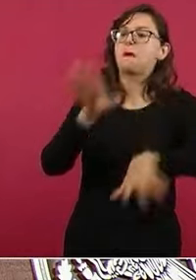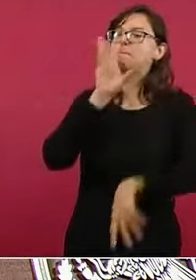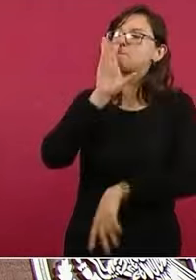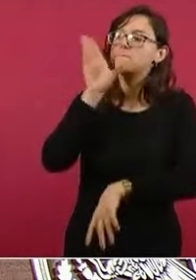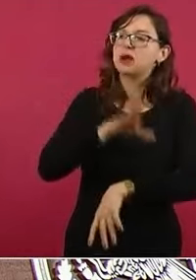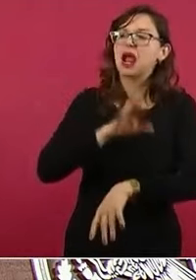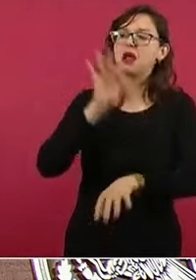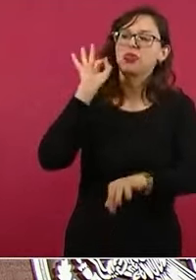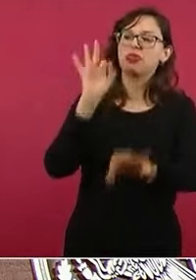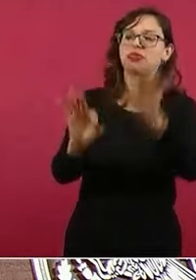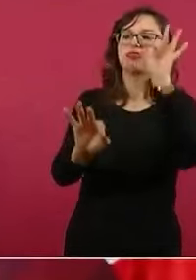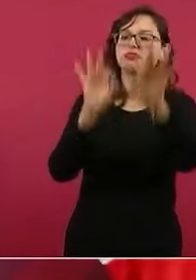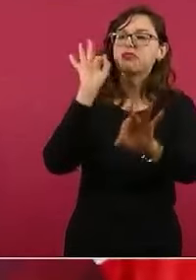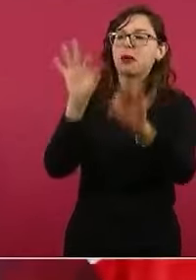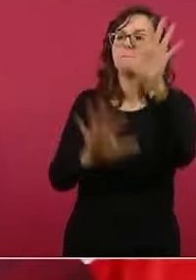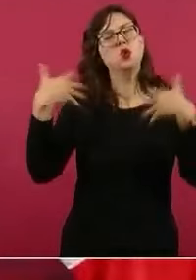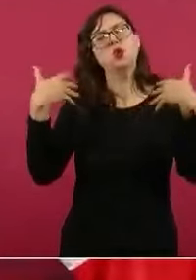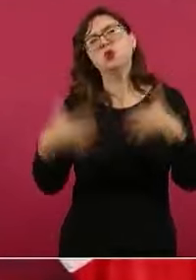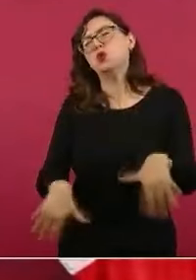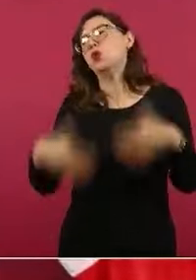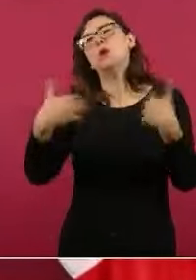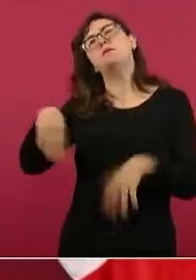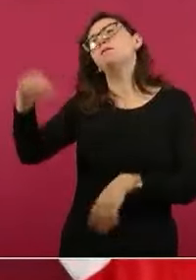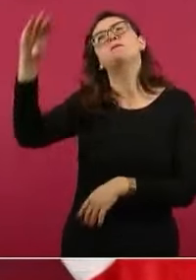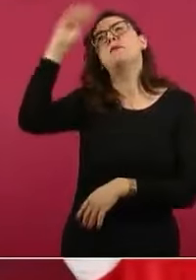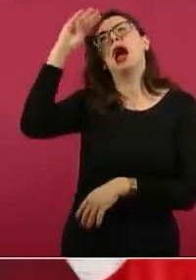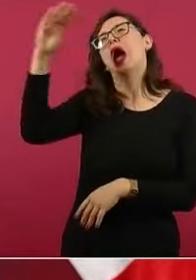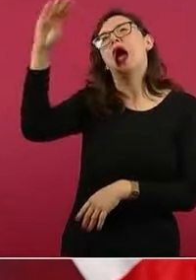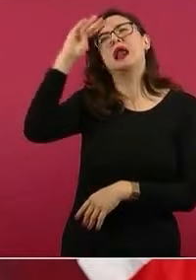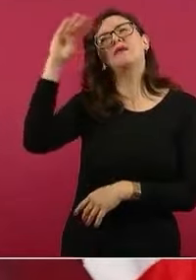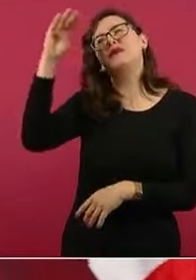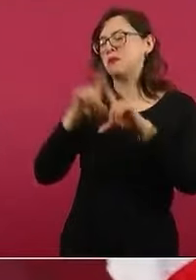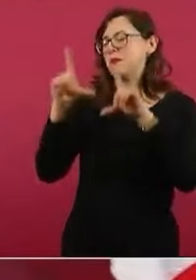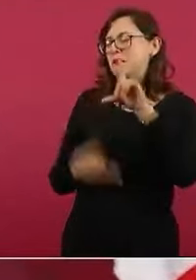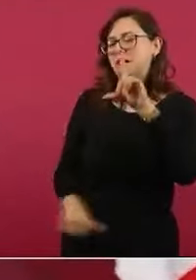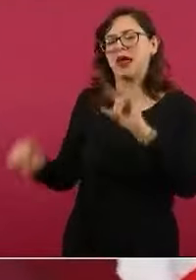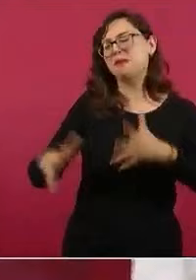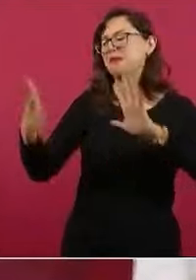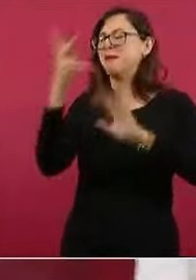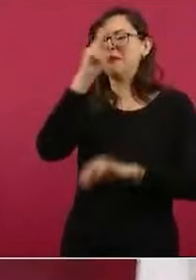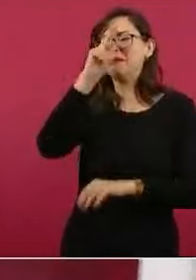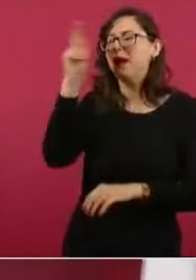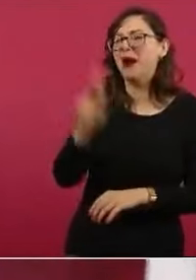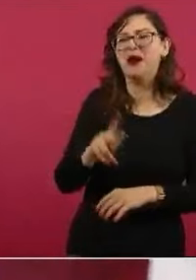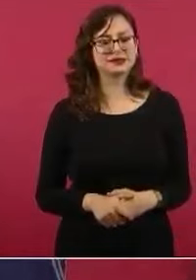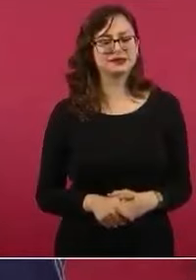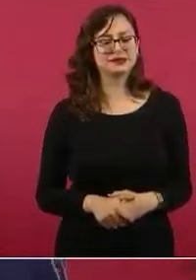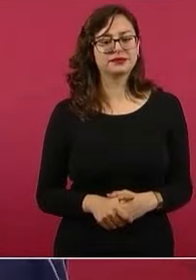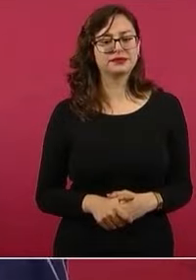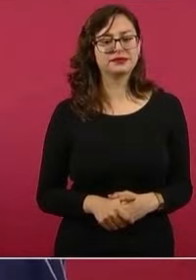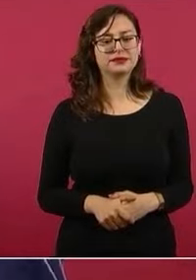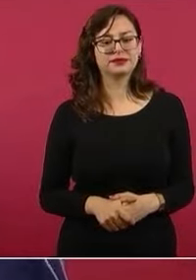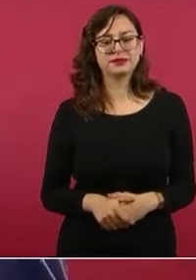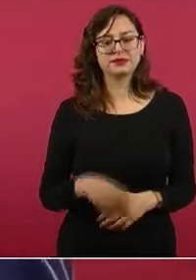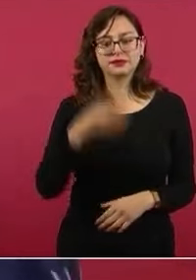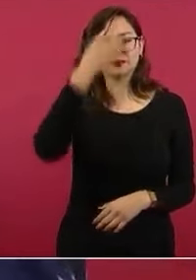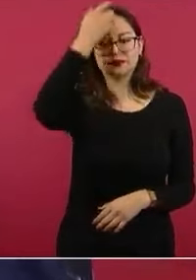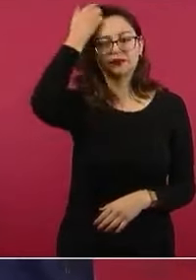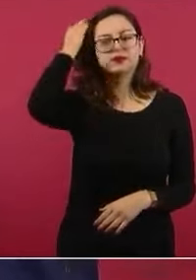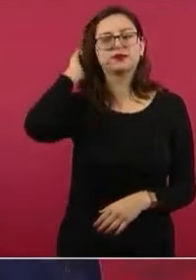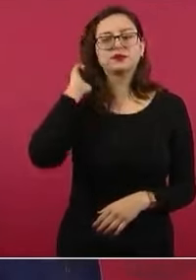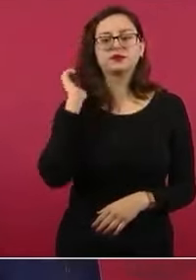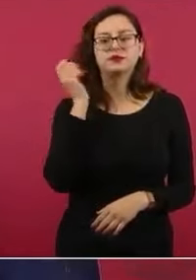manipular, diciendo qué barbaridad, nunca había habido tanta violencia en México como ahora. Pues no es cierto. Si hubiésemos continuado